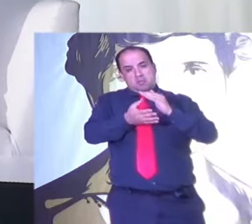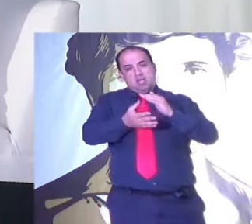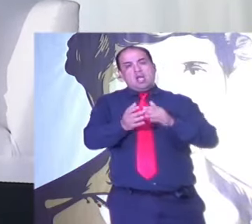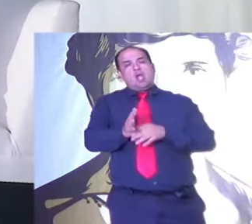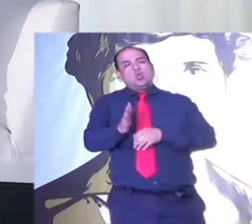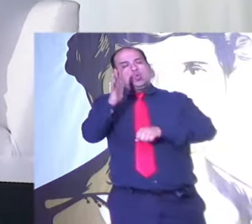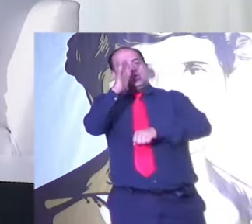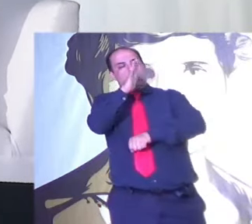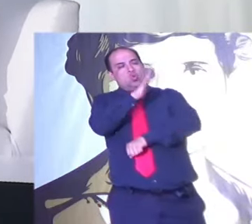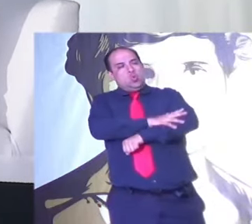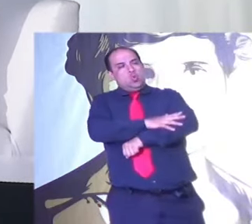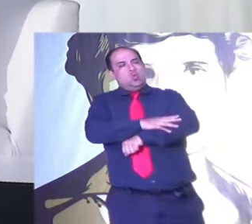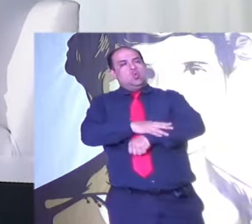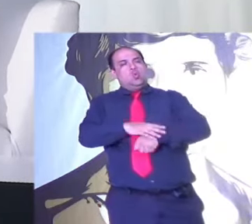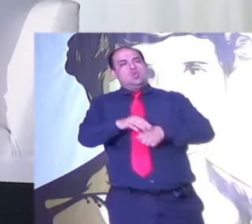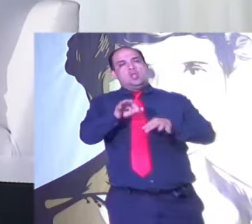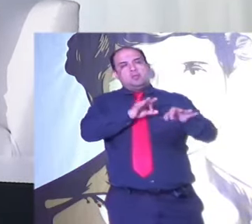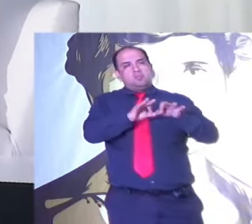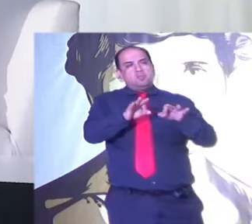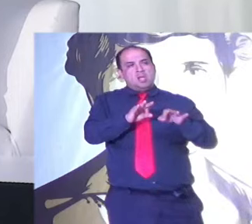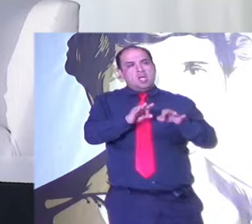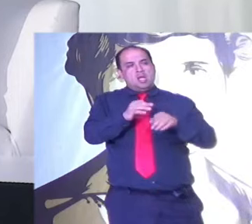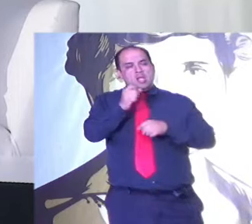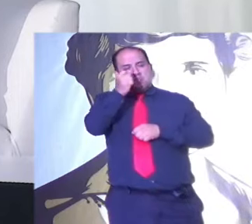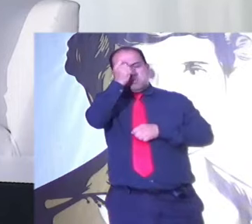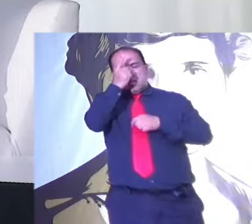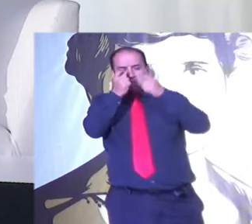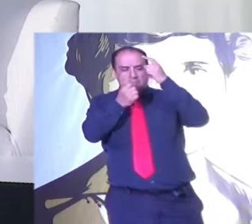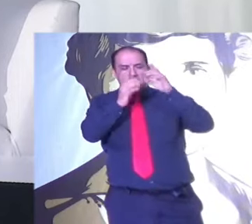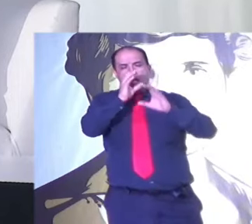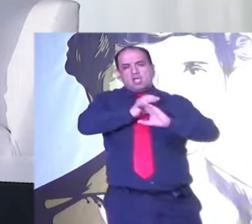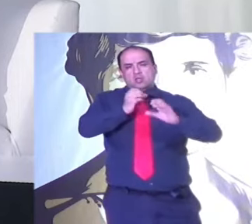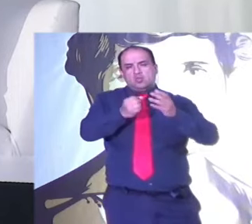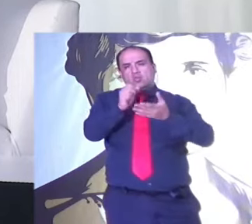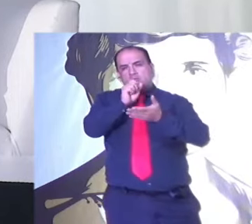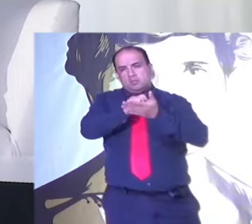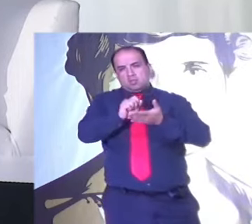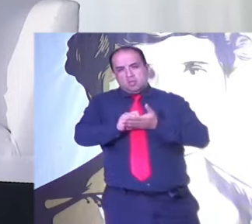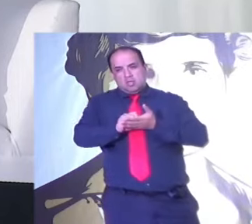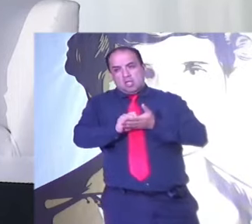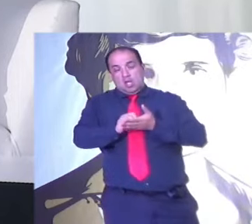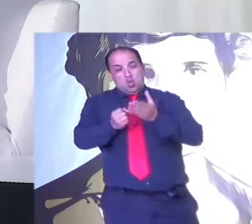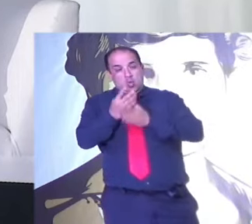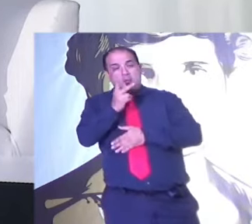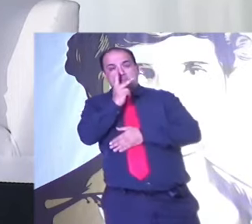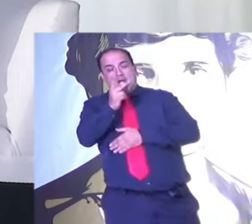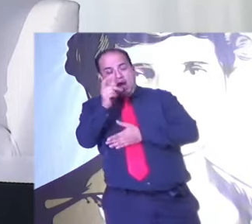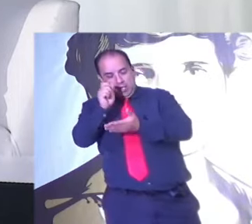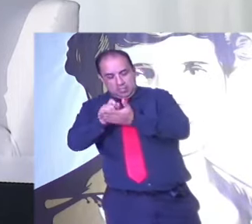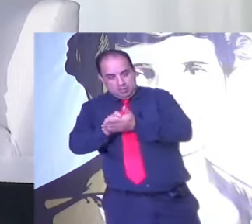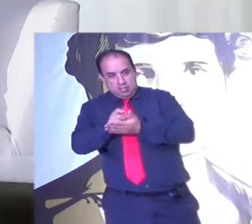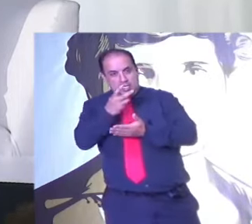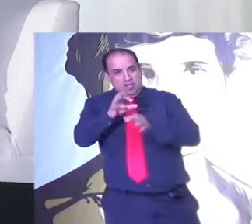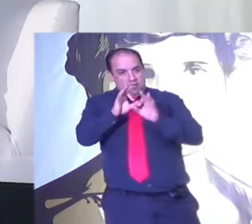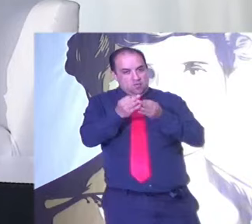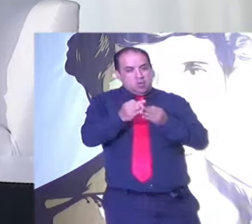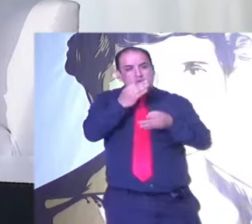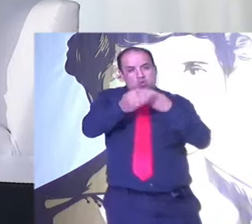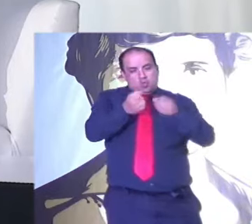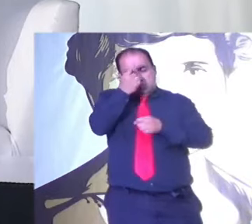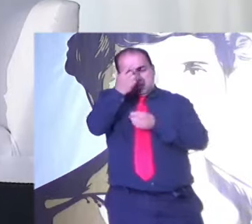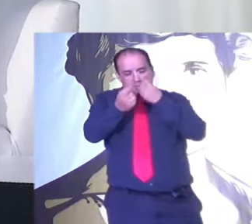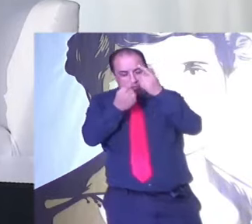un corrido en su mente, y cada vez que se le ocurren palabras nuevas las va apuntando. Entonces, por eso digo, todos son creadores de alguna manera u otra. Así que, bueno,